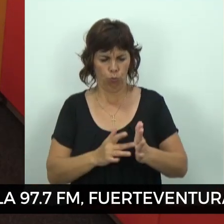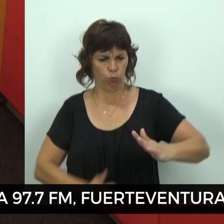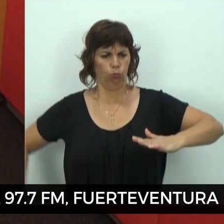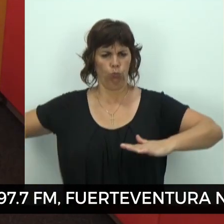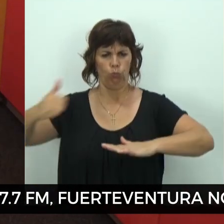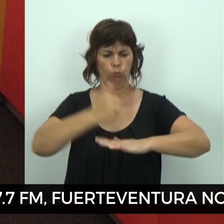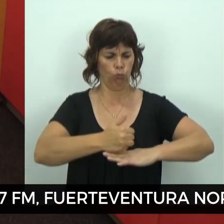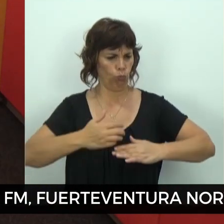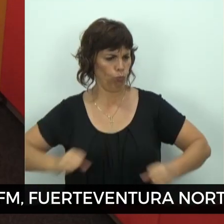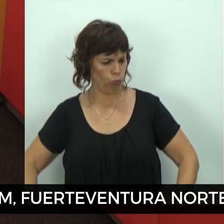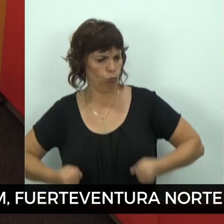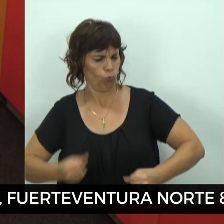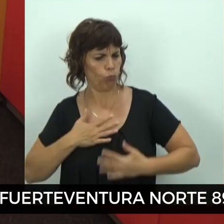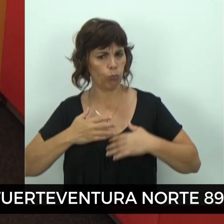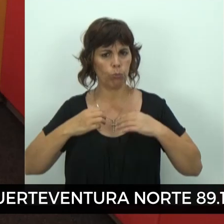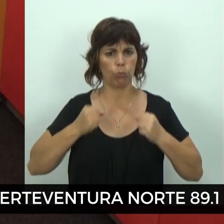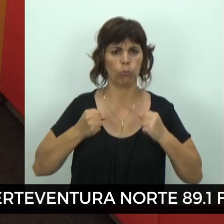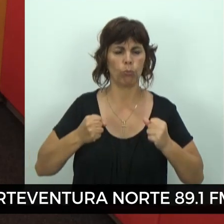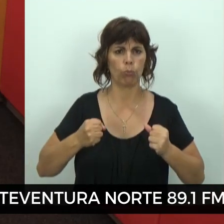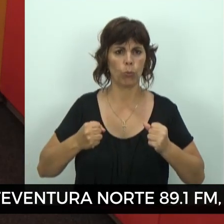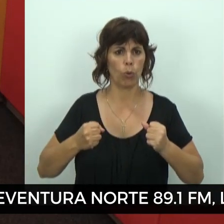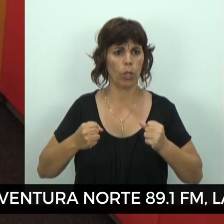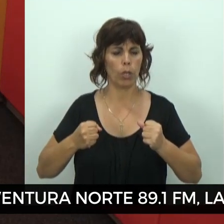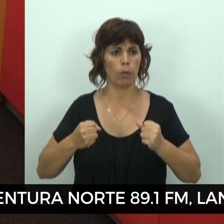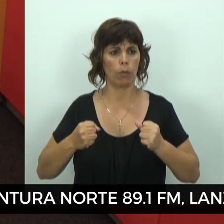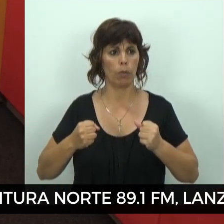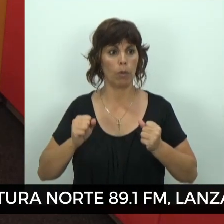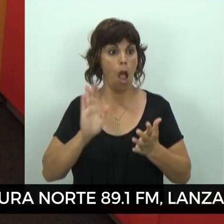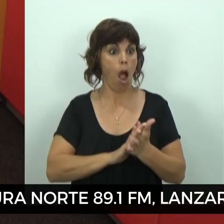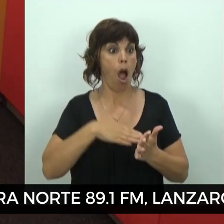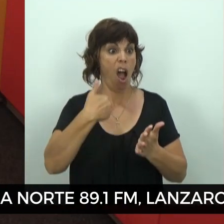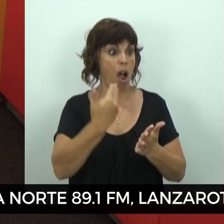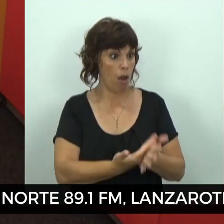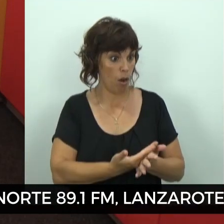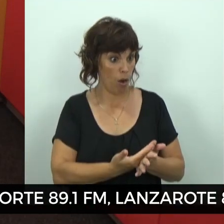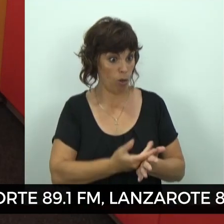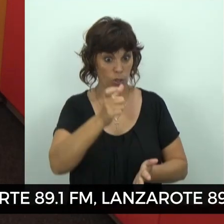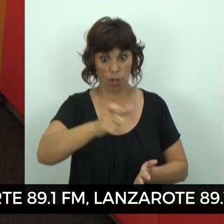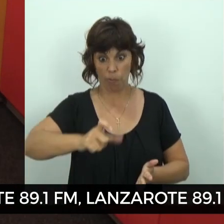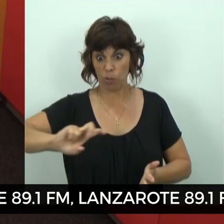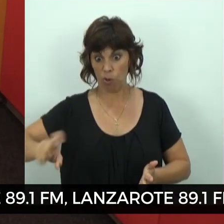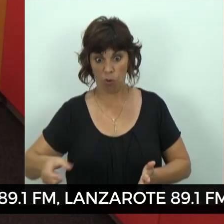poder, que hasta entonces nadie en esta tierra tuvo ese poder.